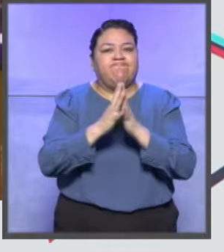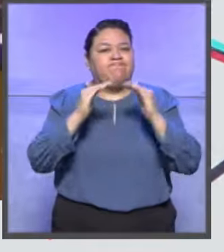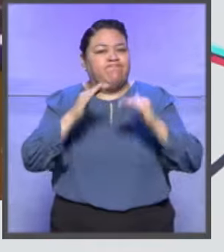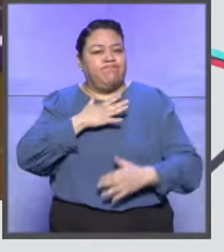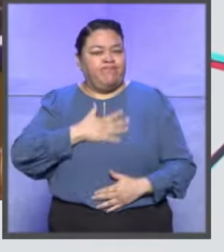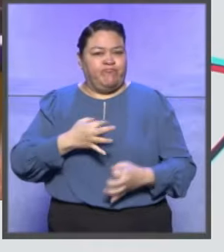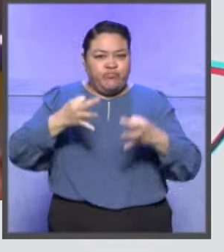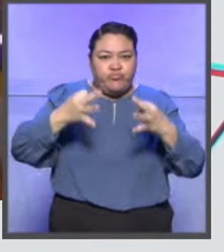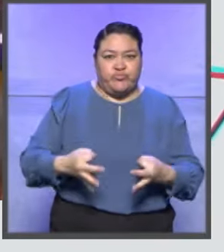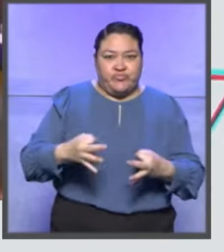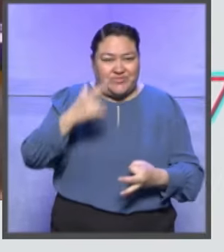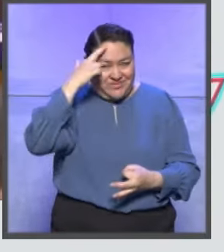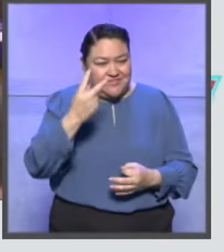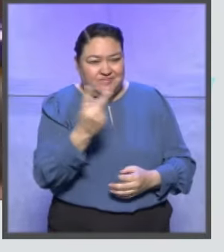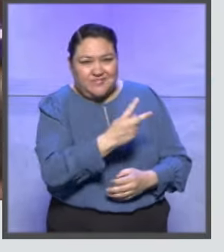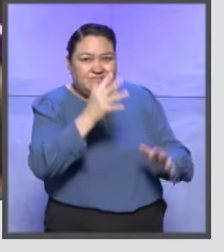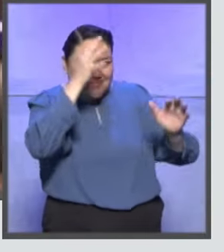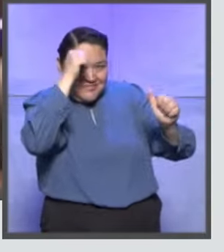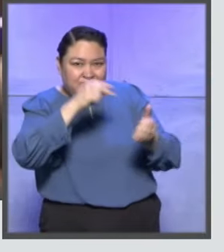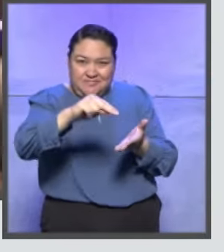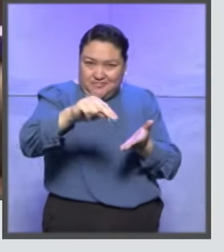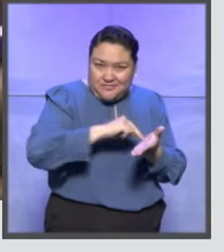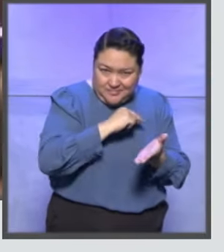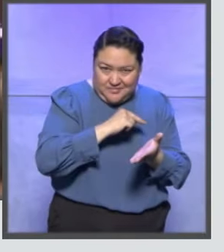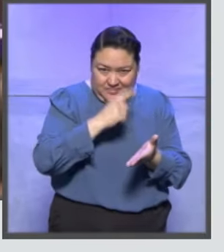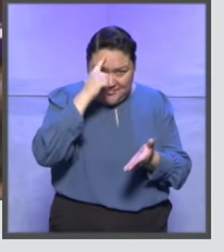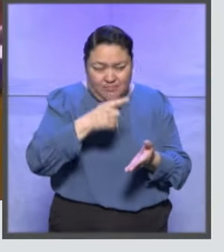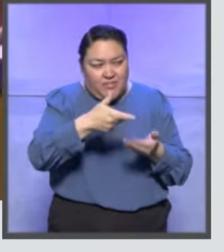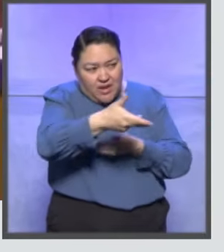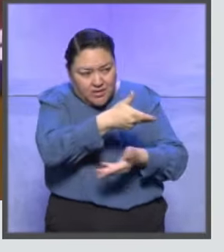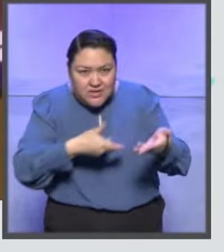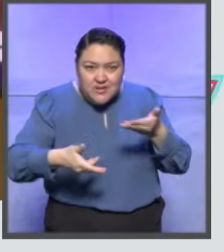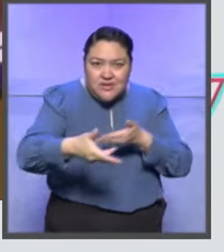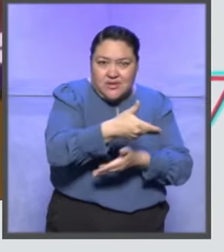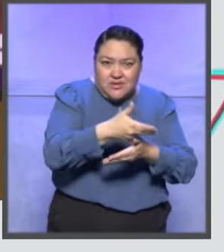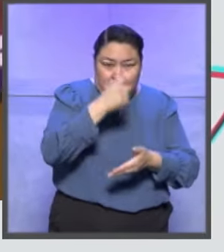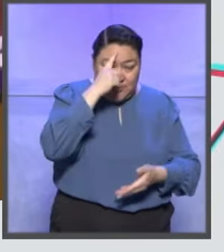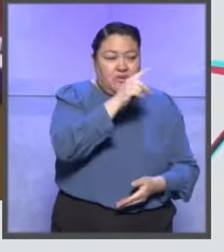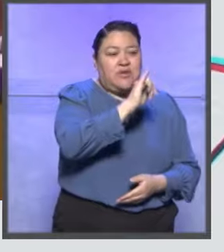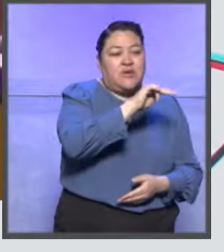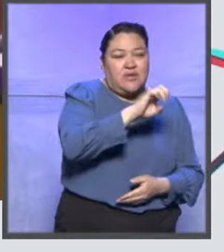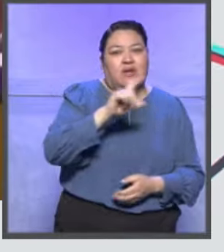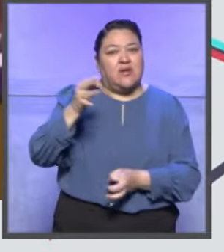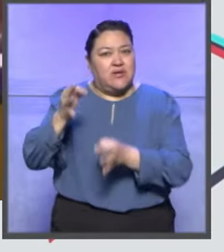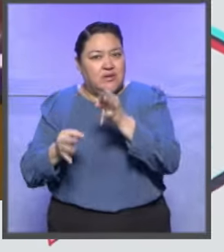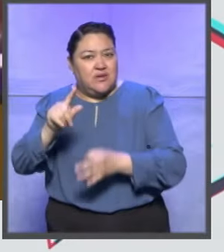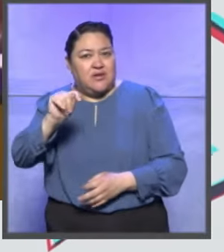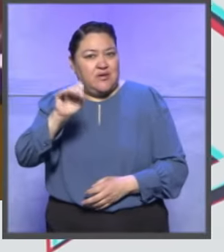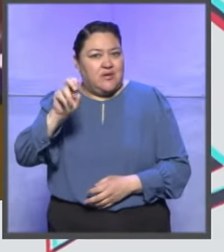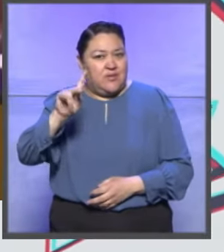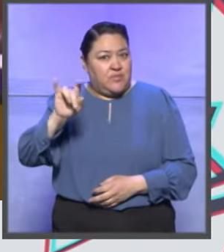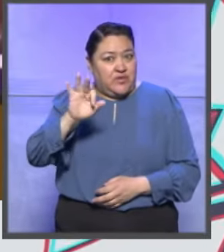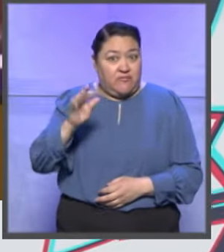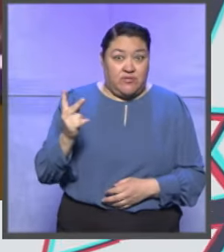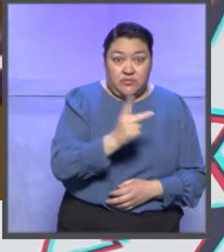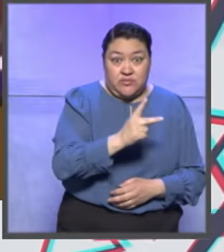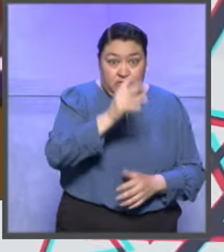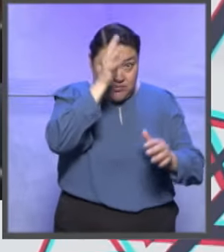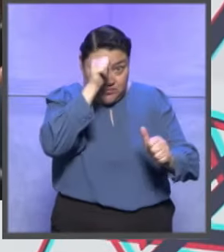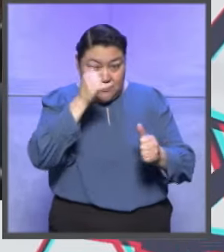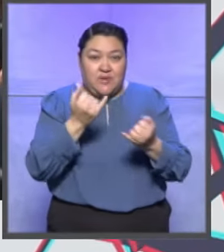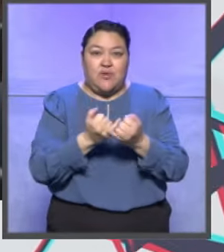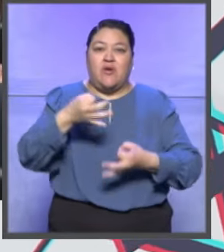Lo anterior, en el marco de la firma de los convenios marco y específico de colaboración entre el INE y el Tribunal Electoral del Poder Judicial de la